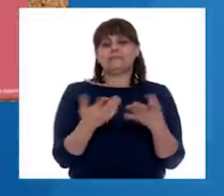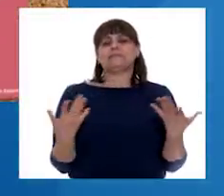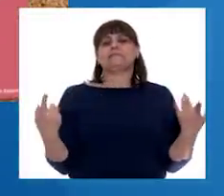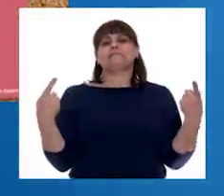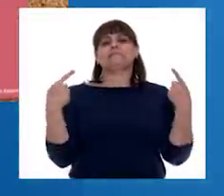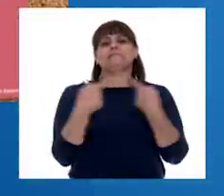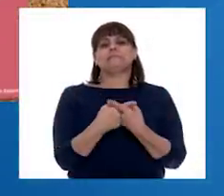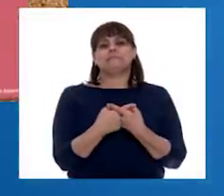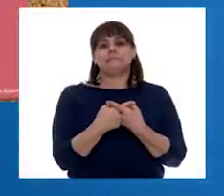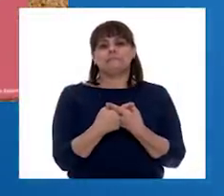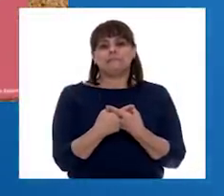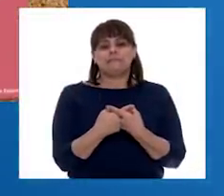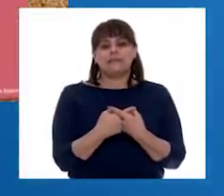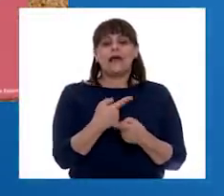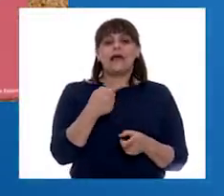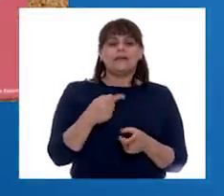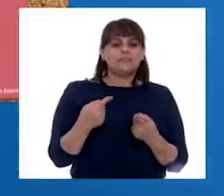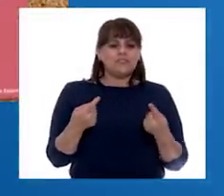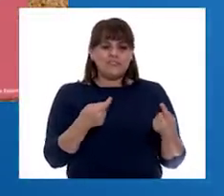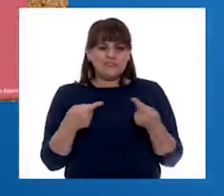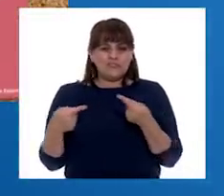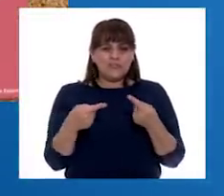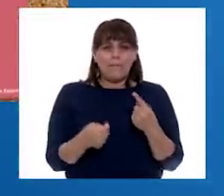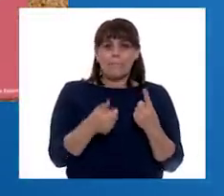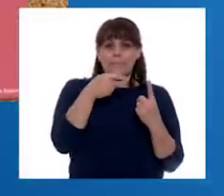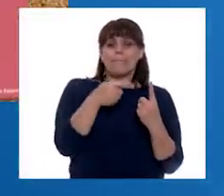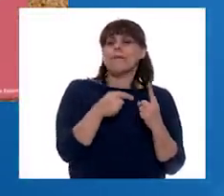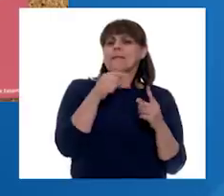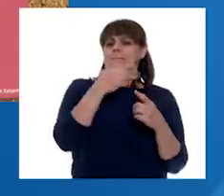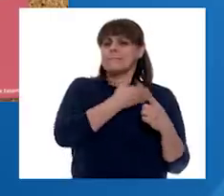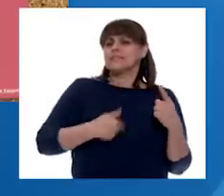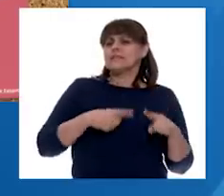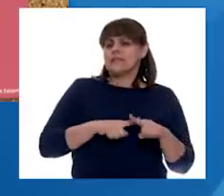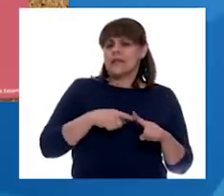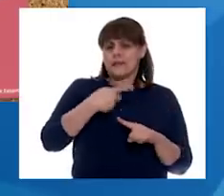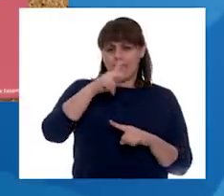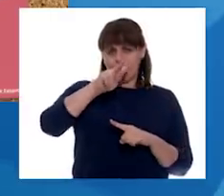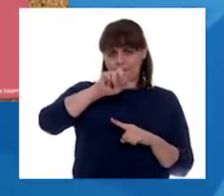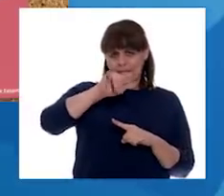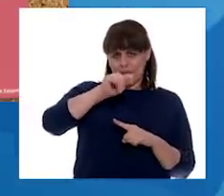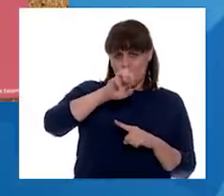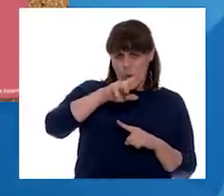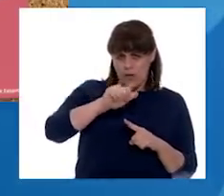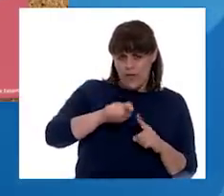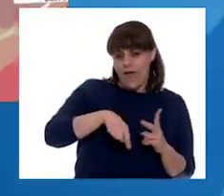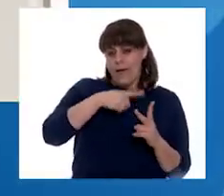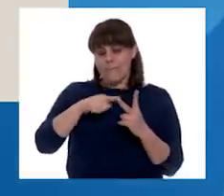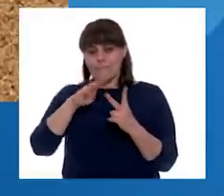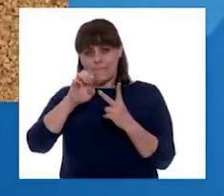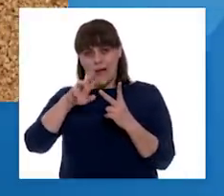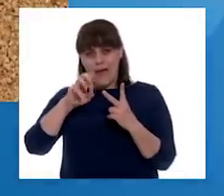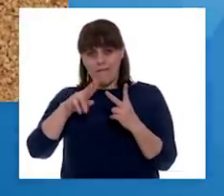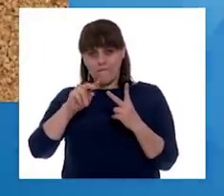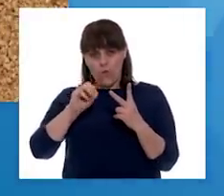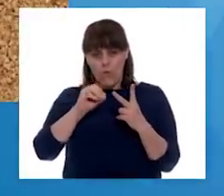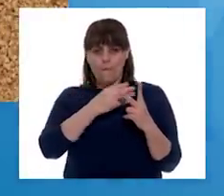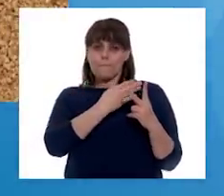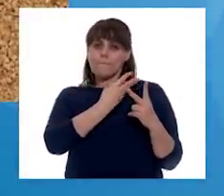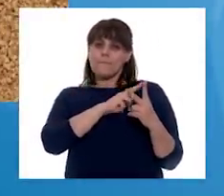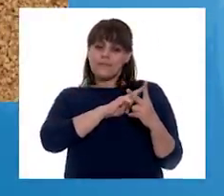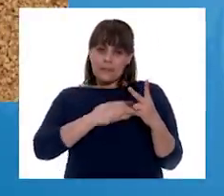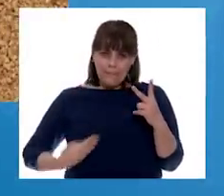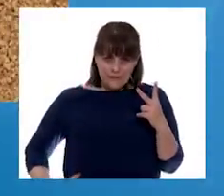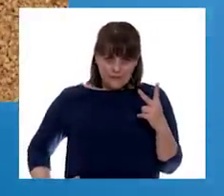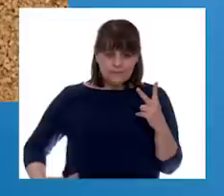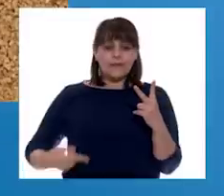elecciones y Guadalupe Victoria es el primer presidente y Nicolás Bravo el vicepresidente. Mantuvieron una relativa paz,